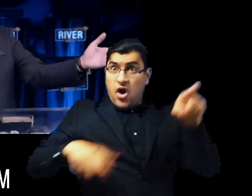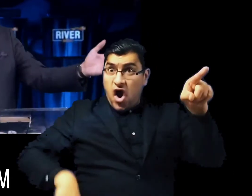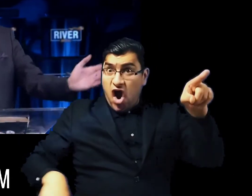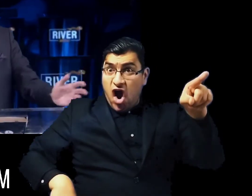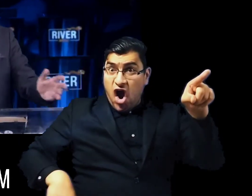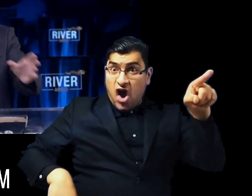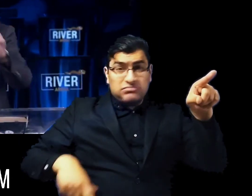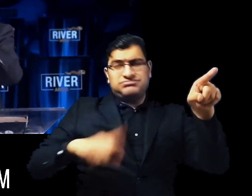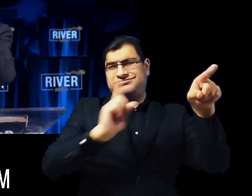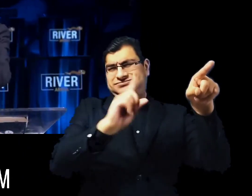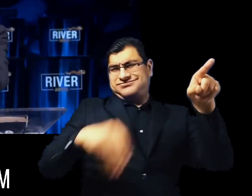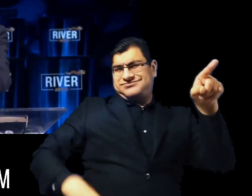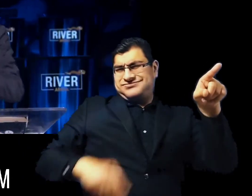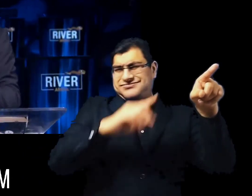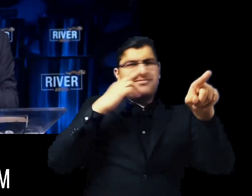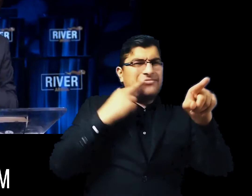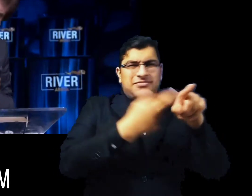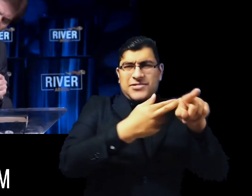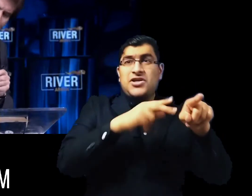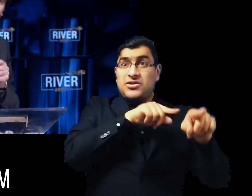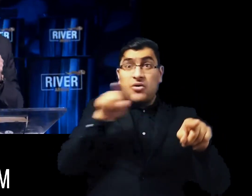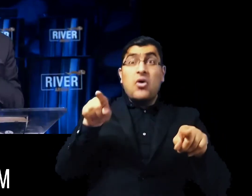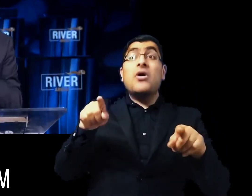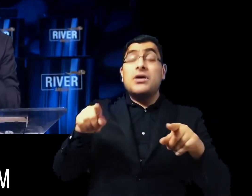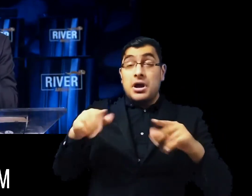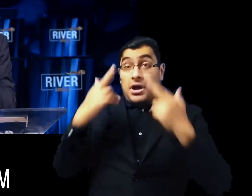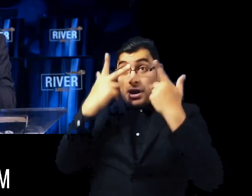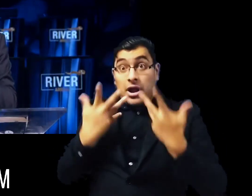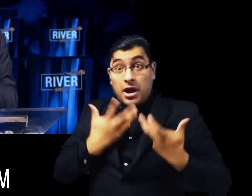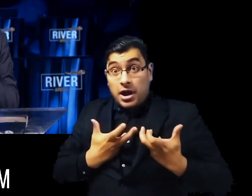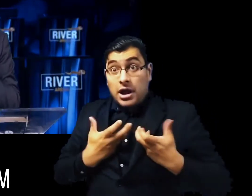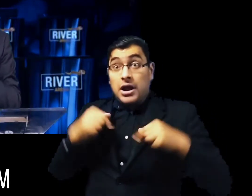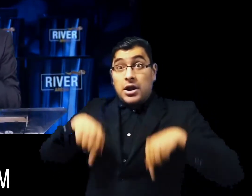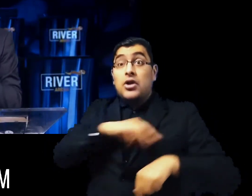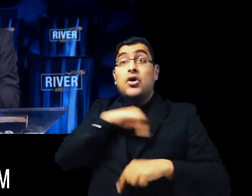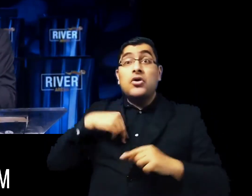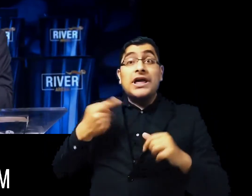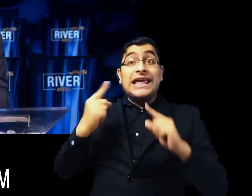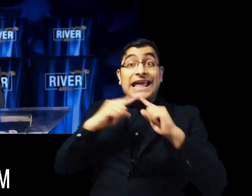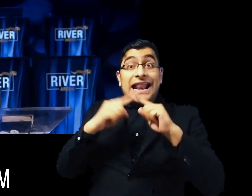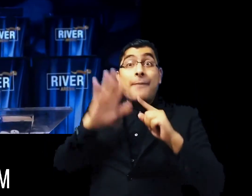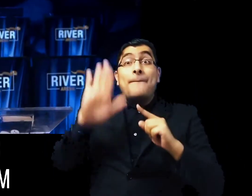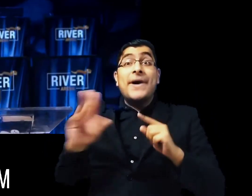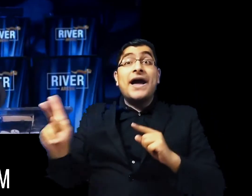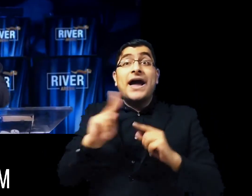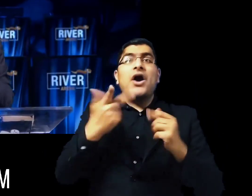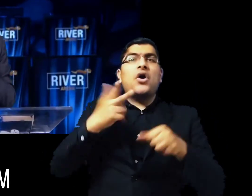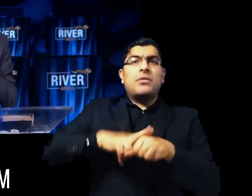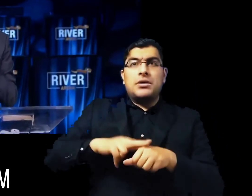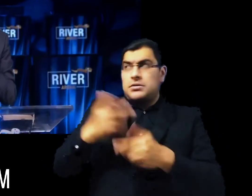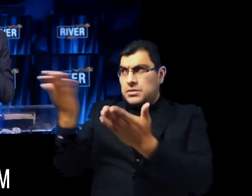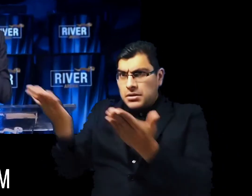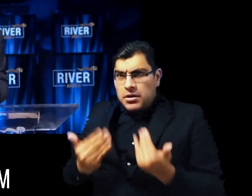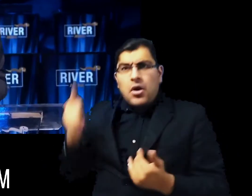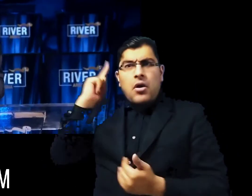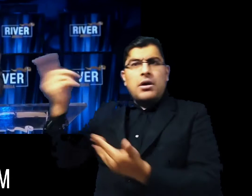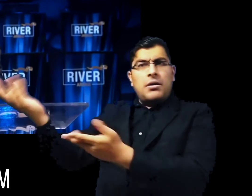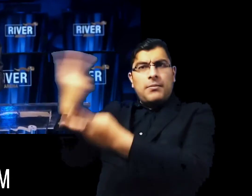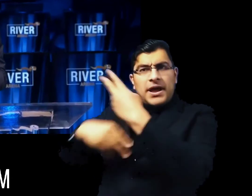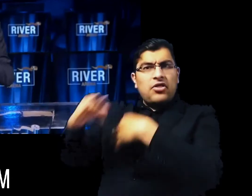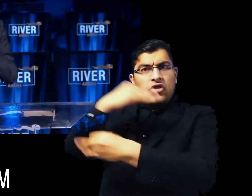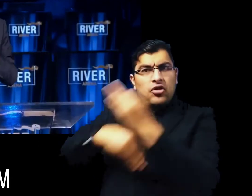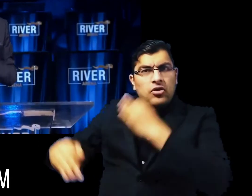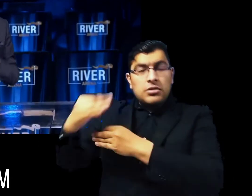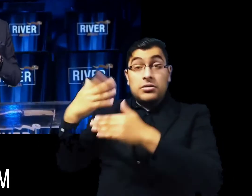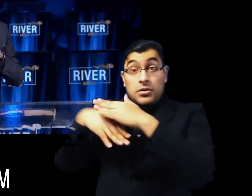por encima de su paga. Así que si estás roto, nosotros somos el hospital. Esperaremos hasta que todos puedan venir. Y si no